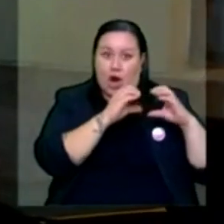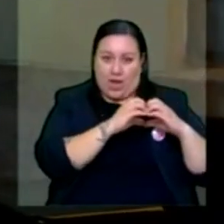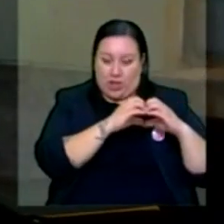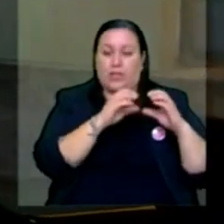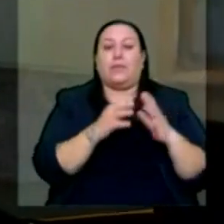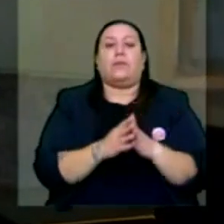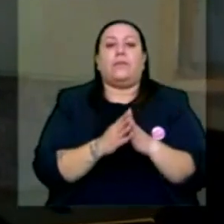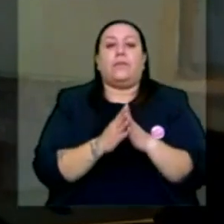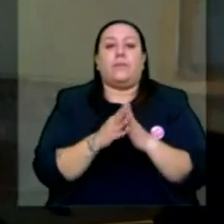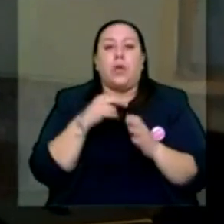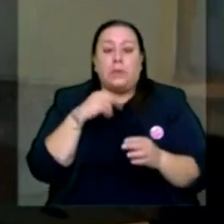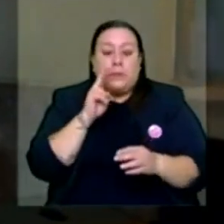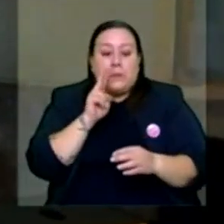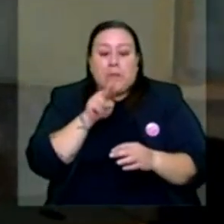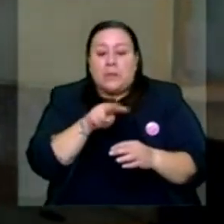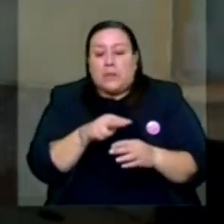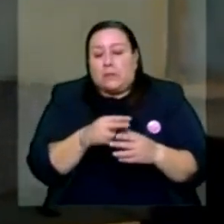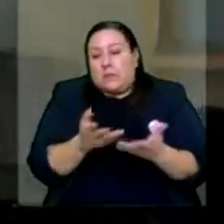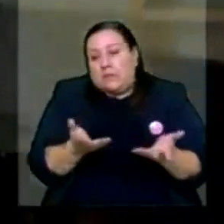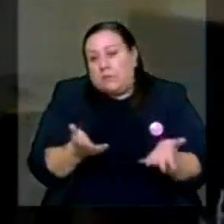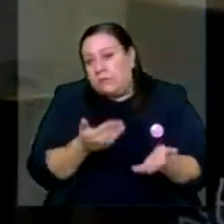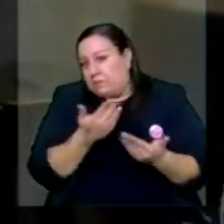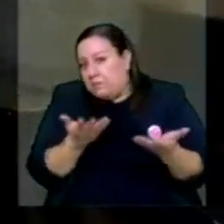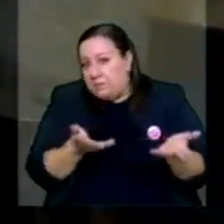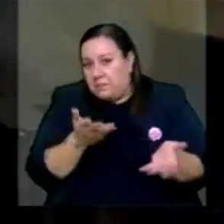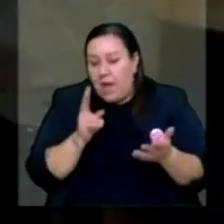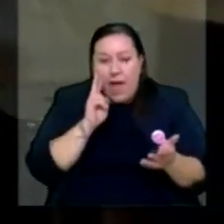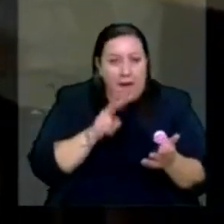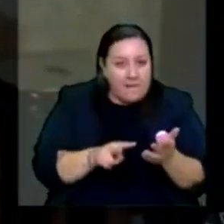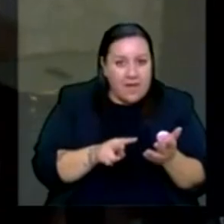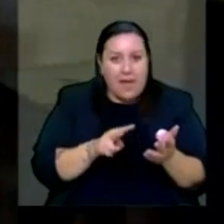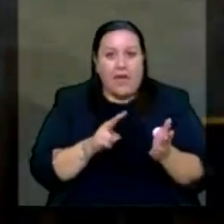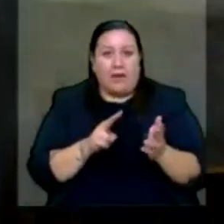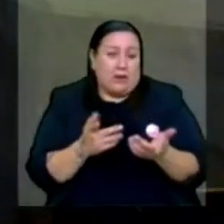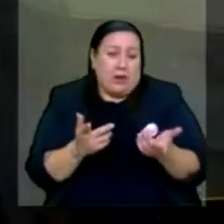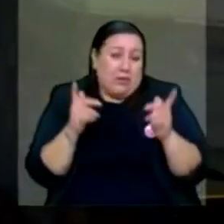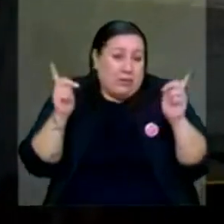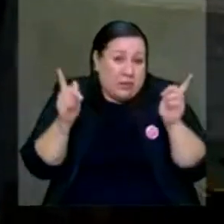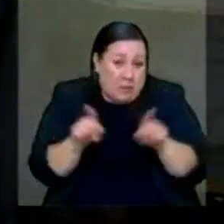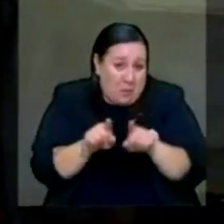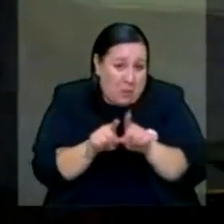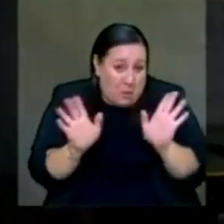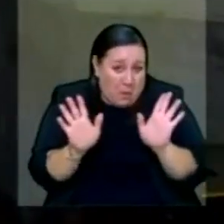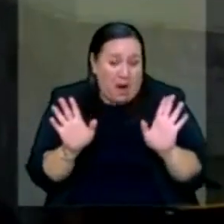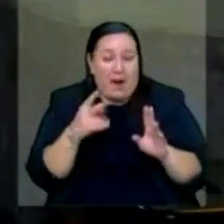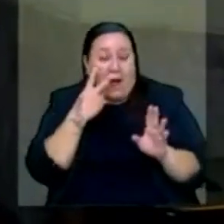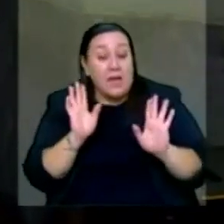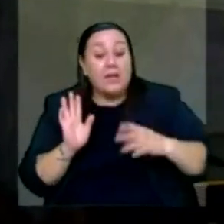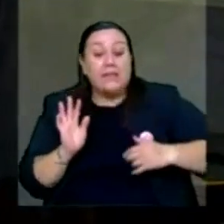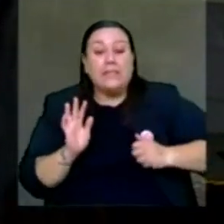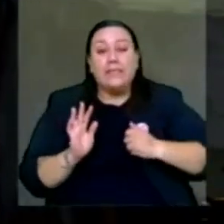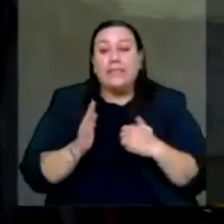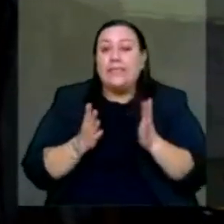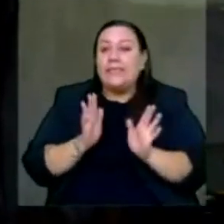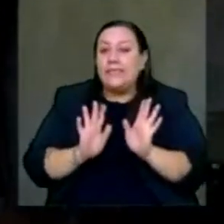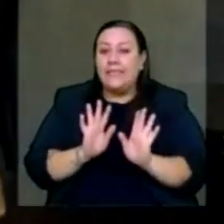6 de corazones? Yo voy a mirar porque no pierdo nada de última. Voy a mirar. De última pasamos un rato lindo si no sale, ¿no? Exactamente. Obvio. Voy a mirar, Joaquín.